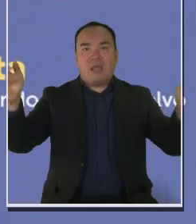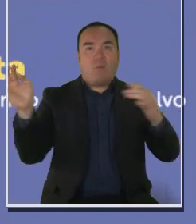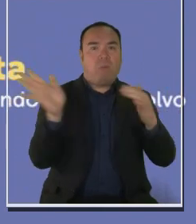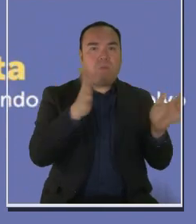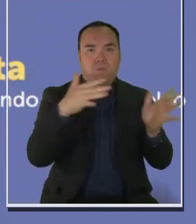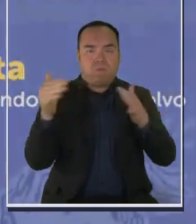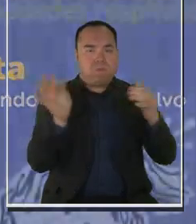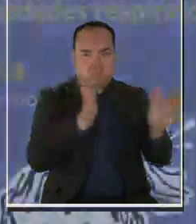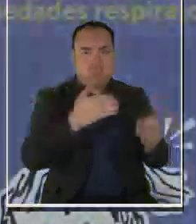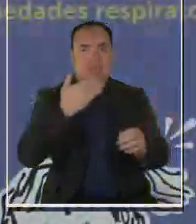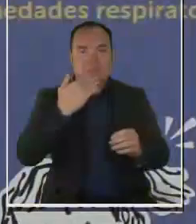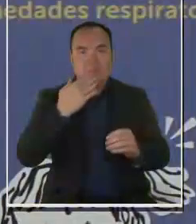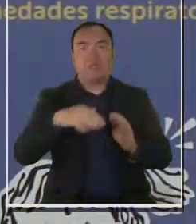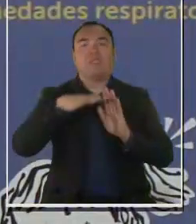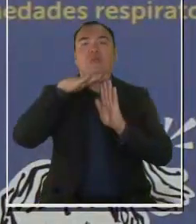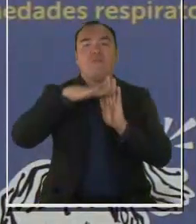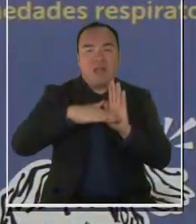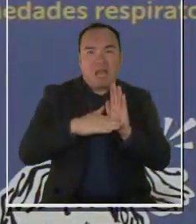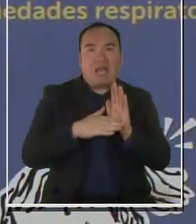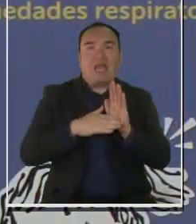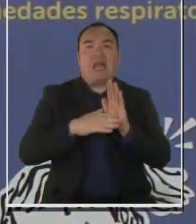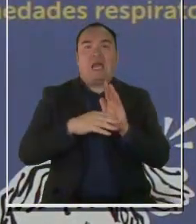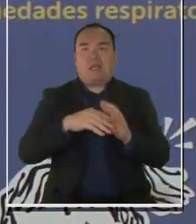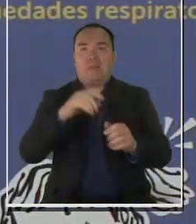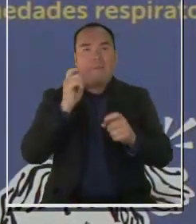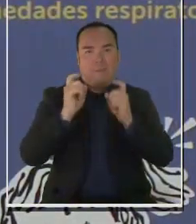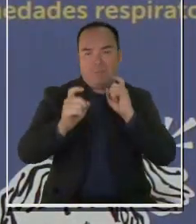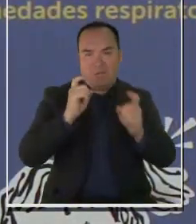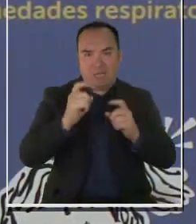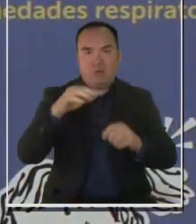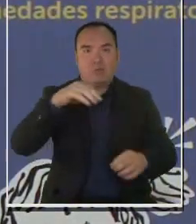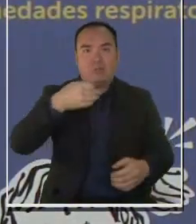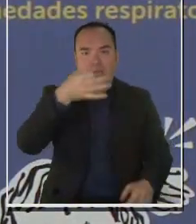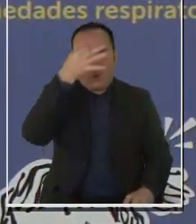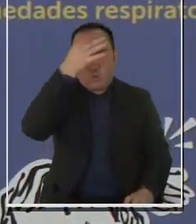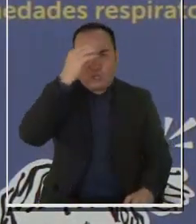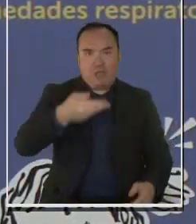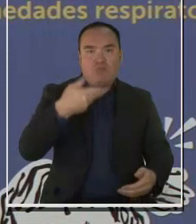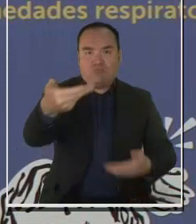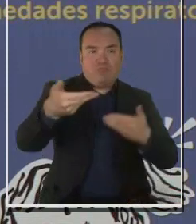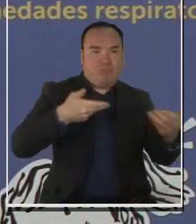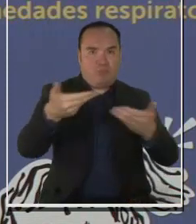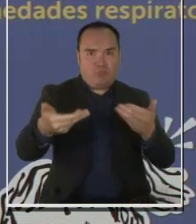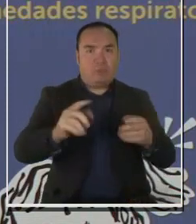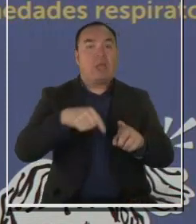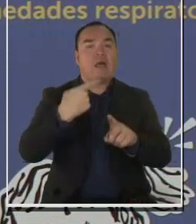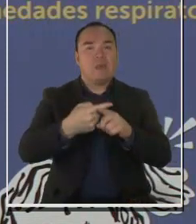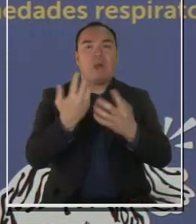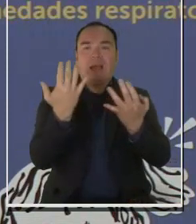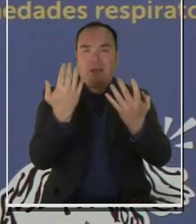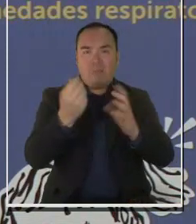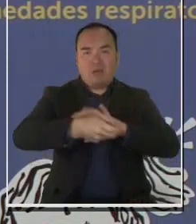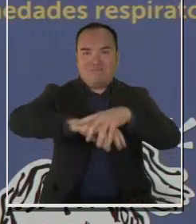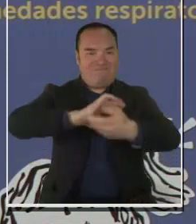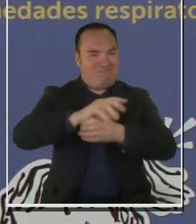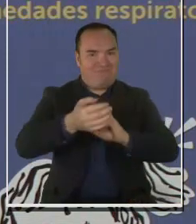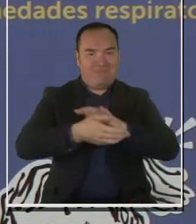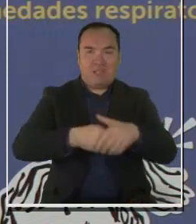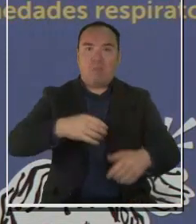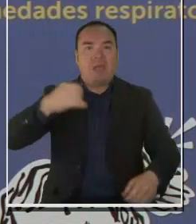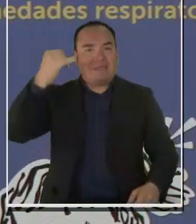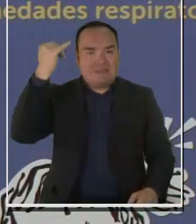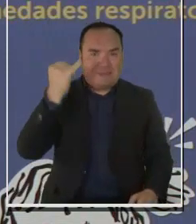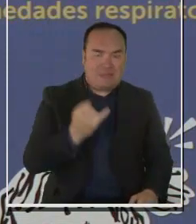también de el contagio en los lugares cerrados. El lavado de manos siempre ha sido y siempre será dentro de las medidas